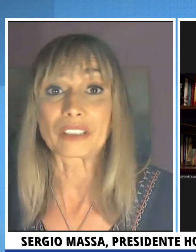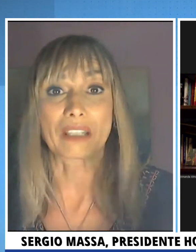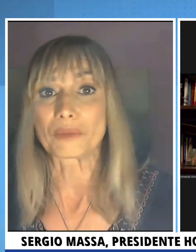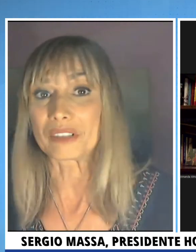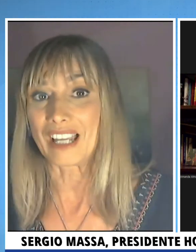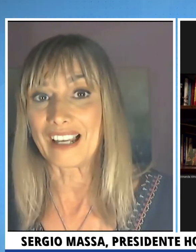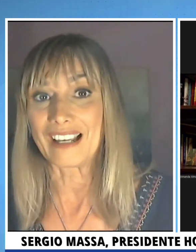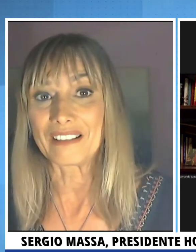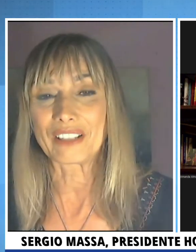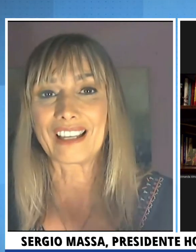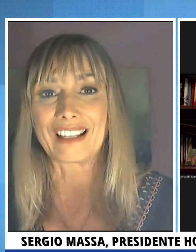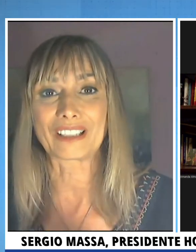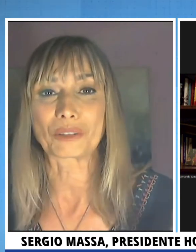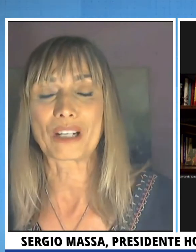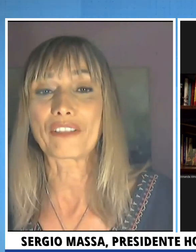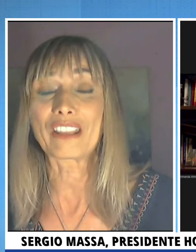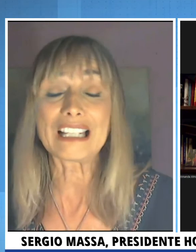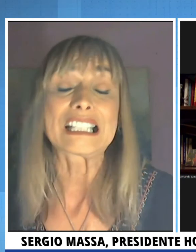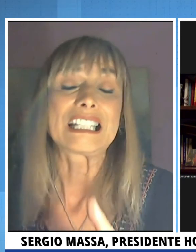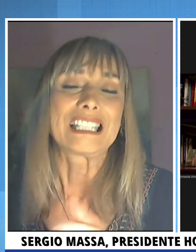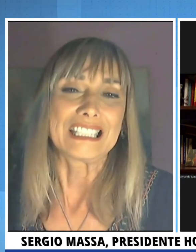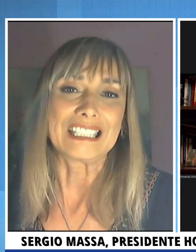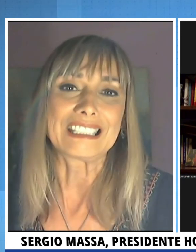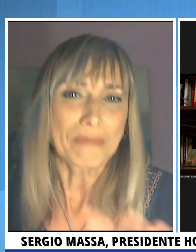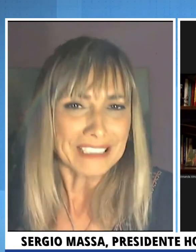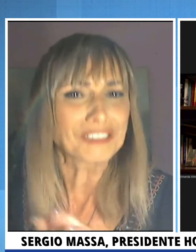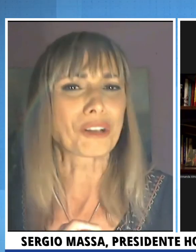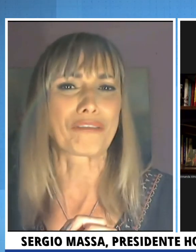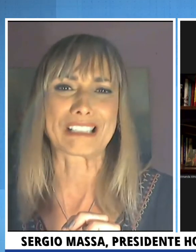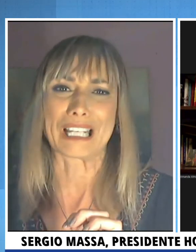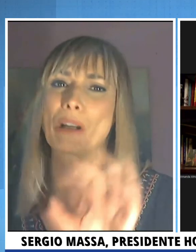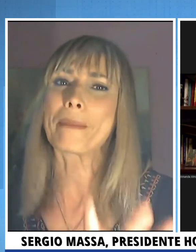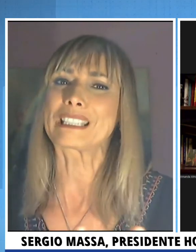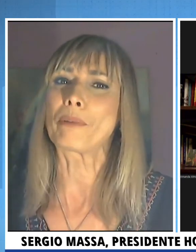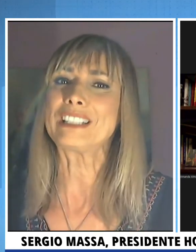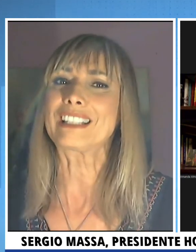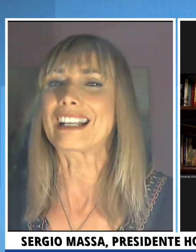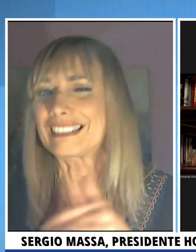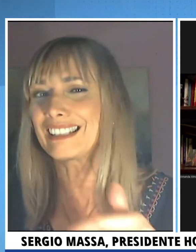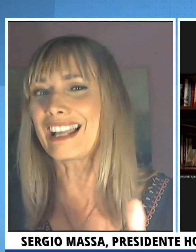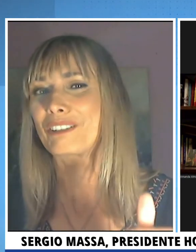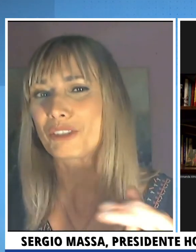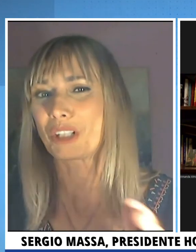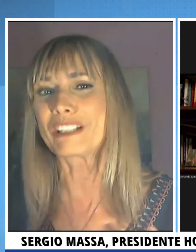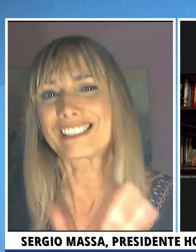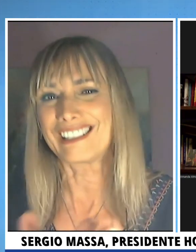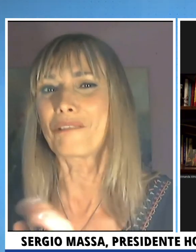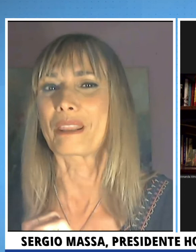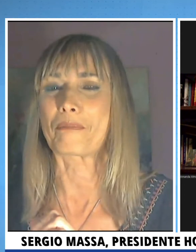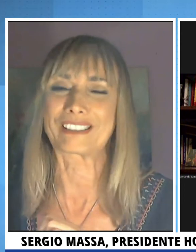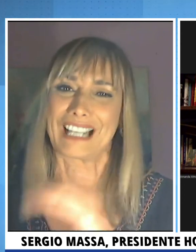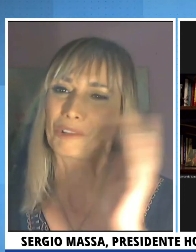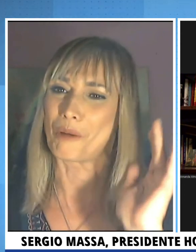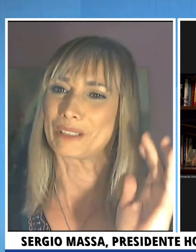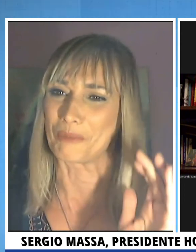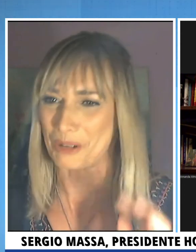esta denuncia ante los tribunales federales, y también dentro del oficialismo, la parte política que tendrá consecuencias, y Laura después